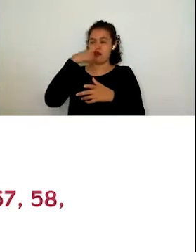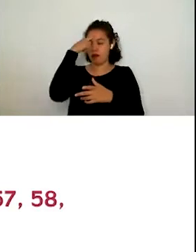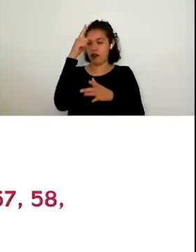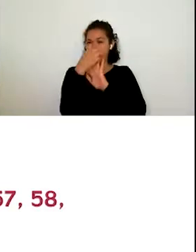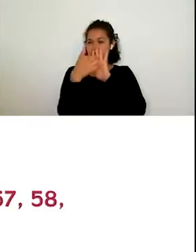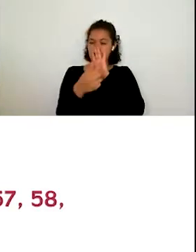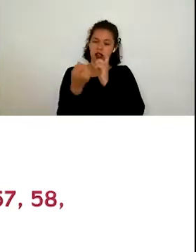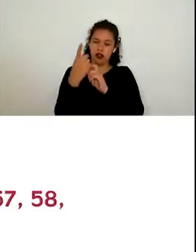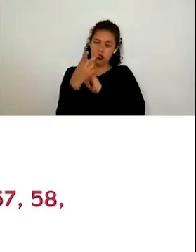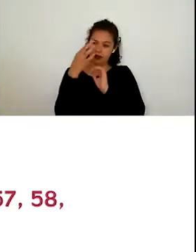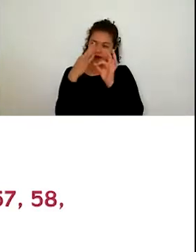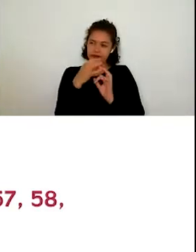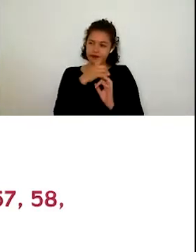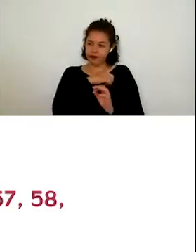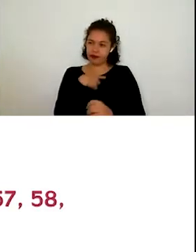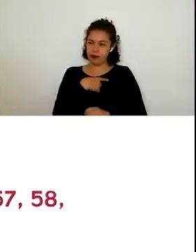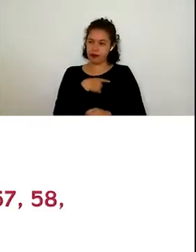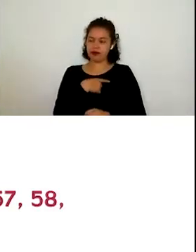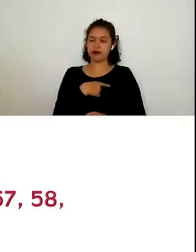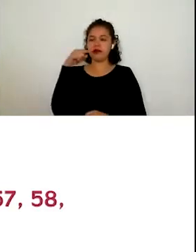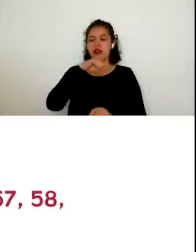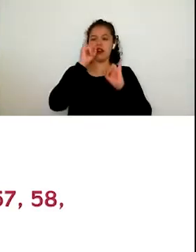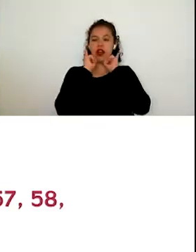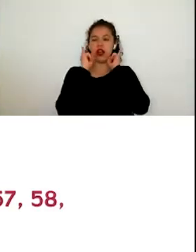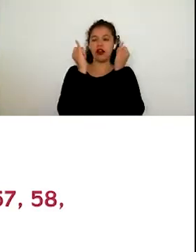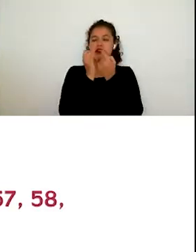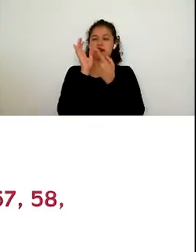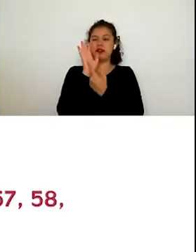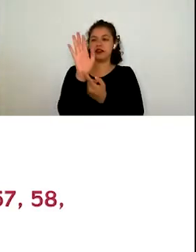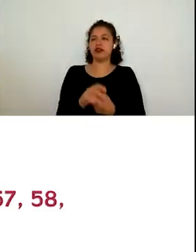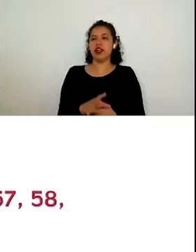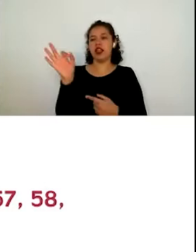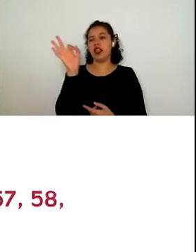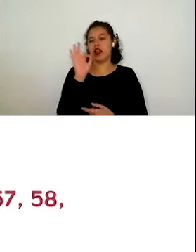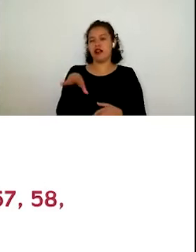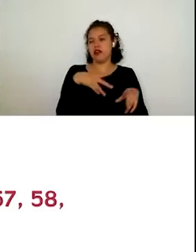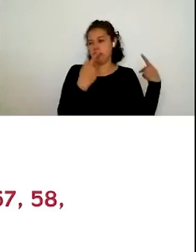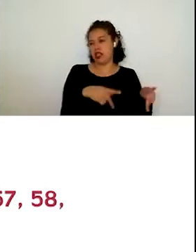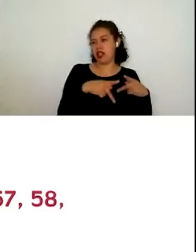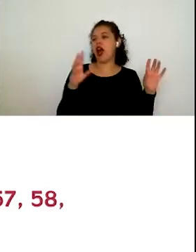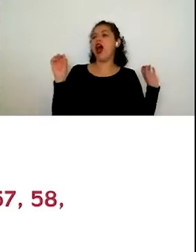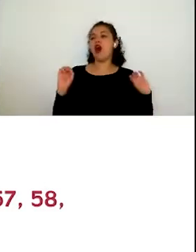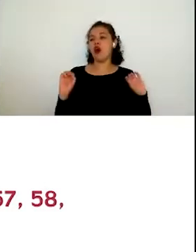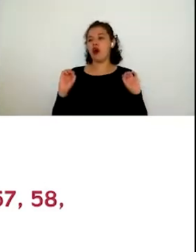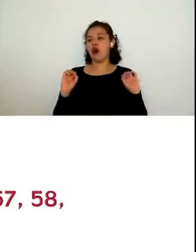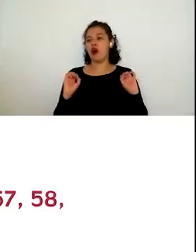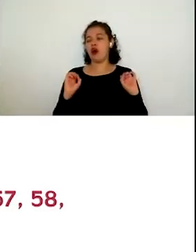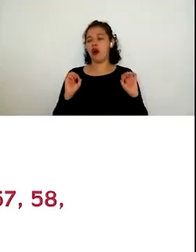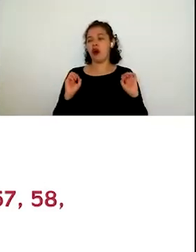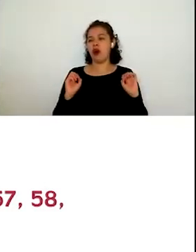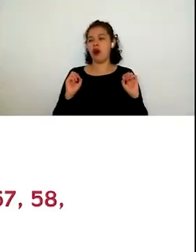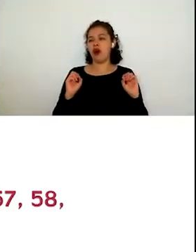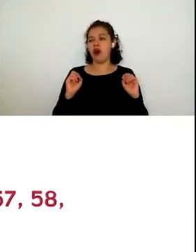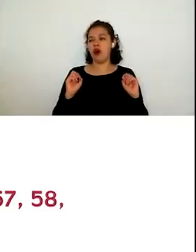requisitos. Tienen que demostrar ante la Junta que ya sea la enajenación o comprometer los bienes